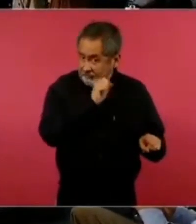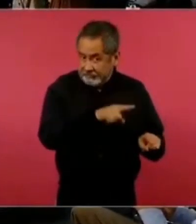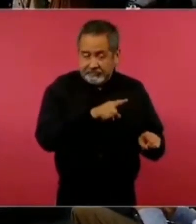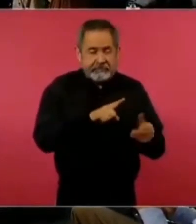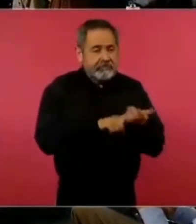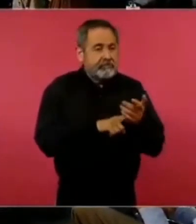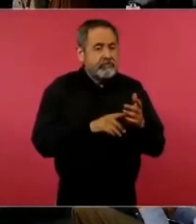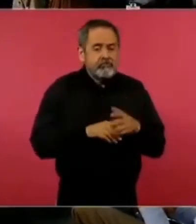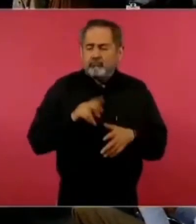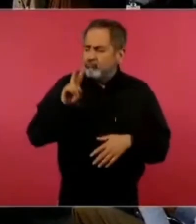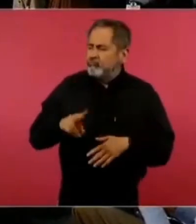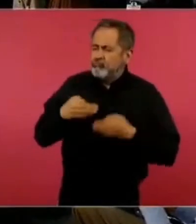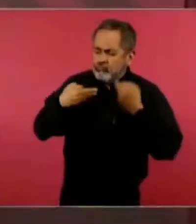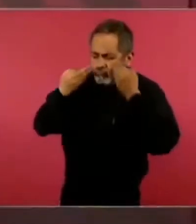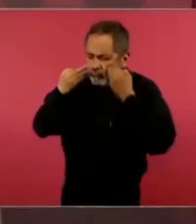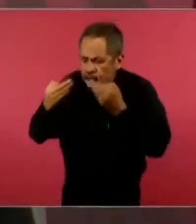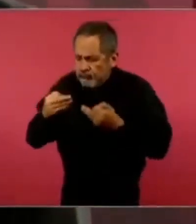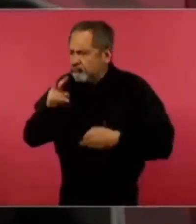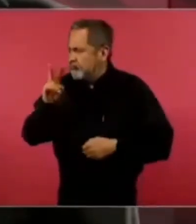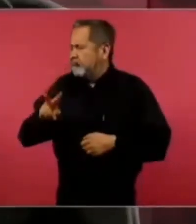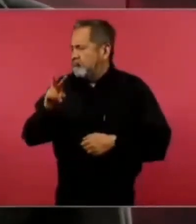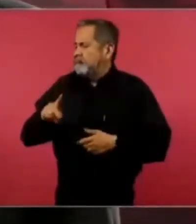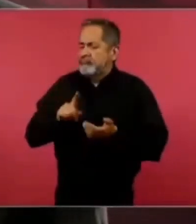participa como testigo